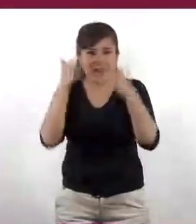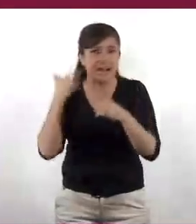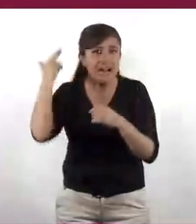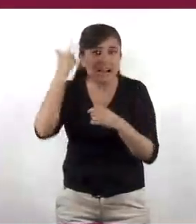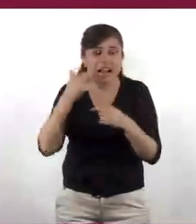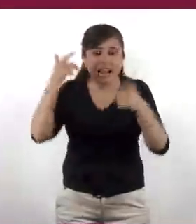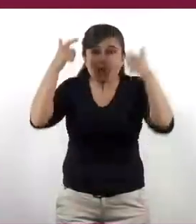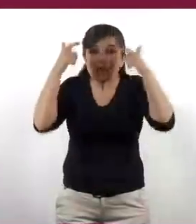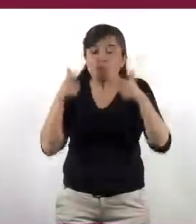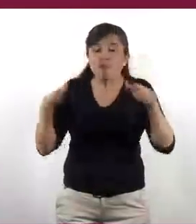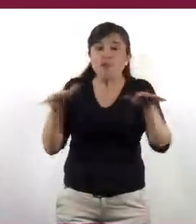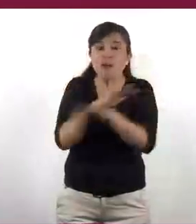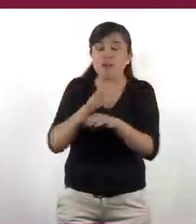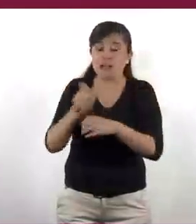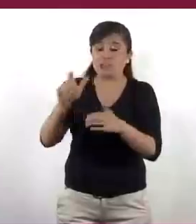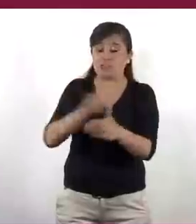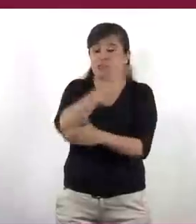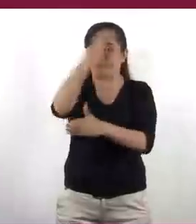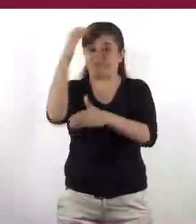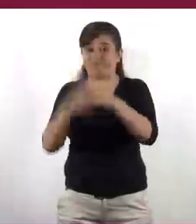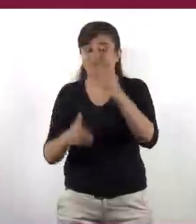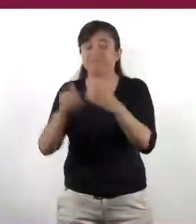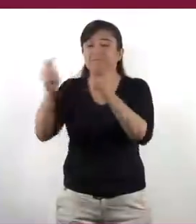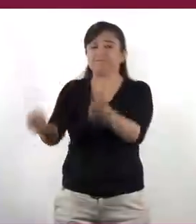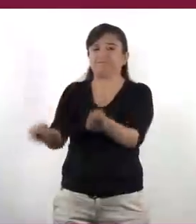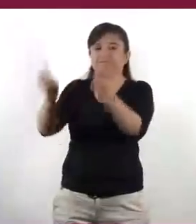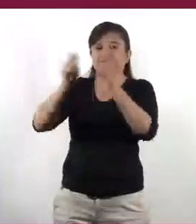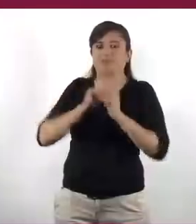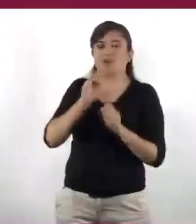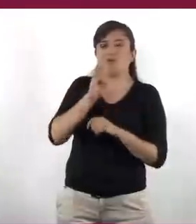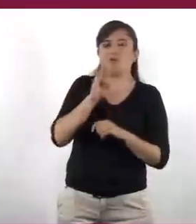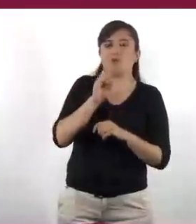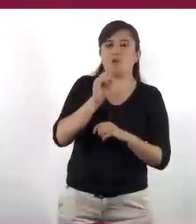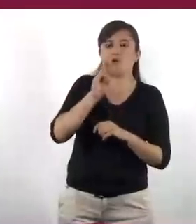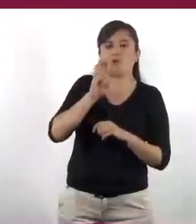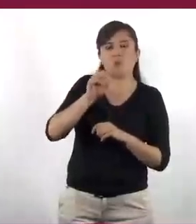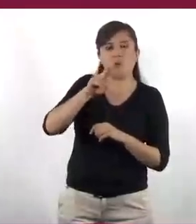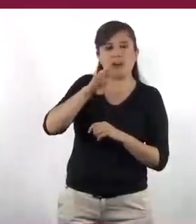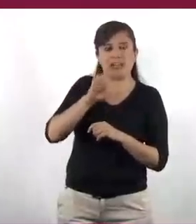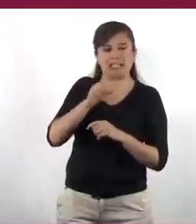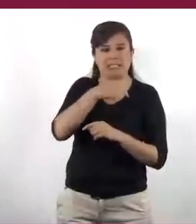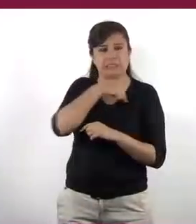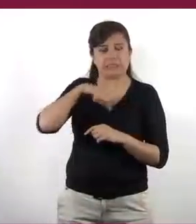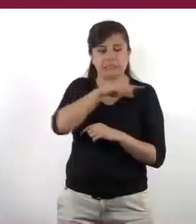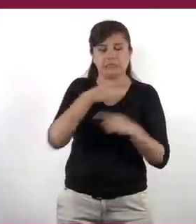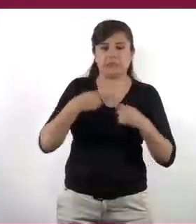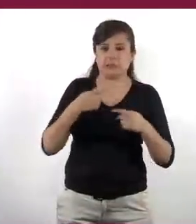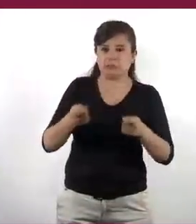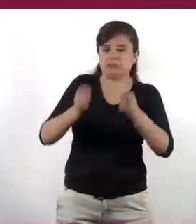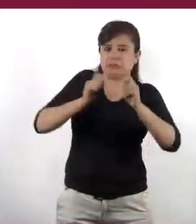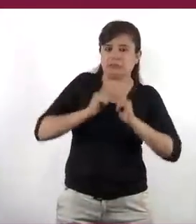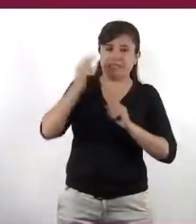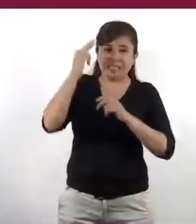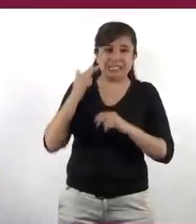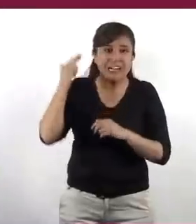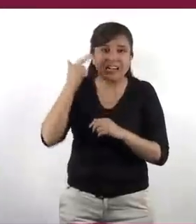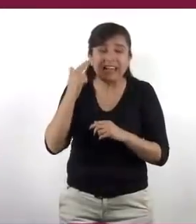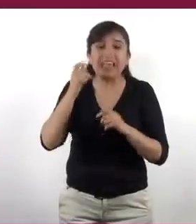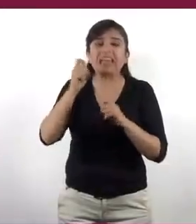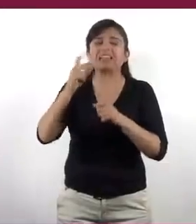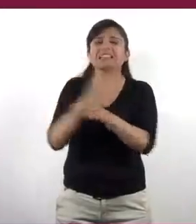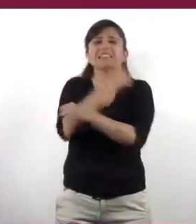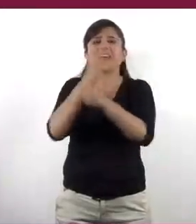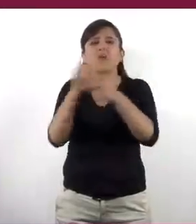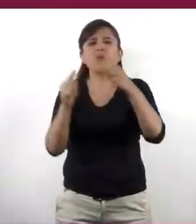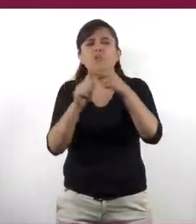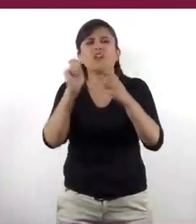Habsburgo concluyeron su gobierno y lo tomaron los Borbones. El segundo acontecimiento fue el surgimiento de la Ilustración